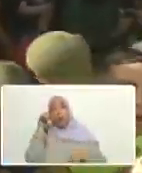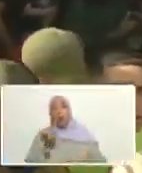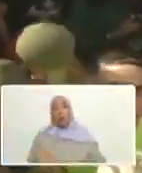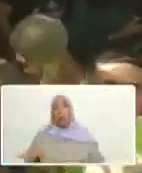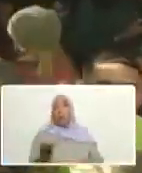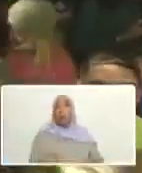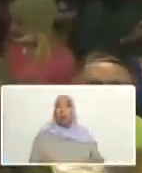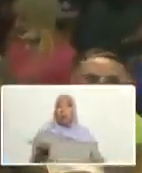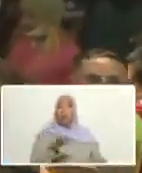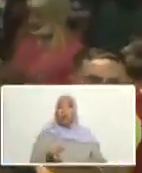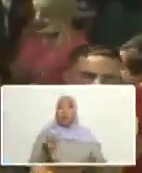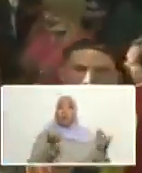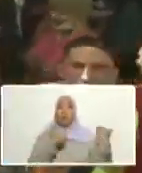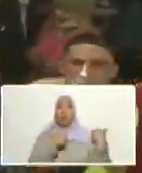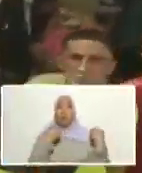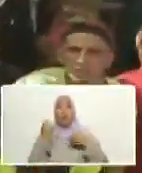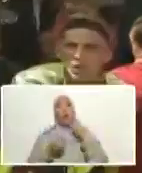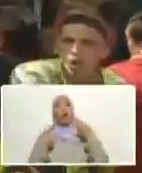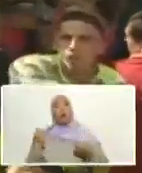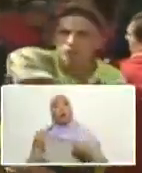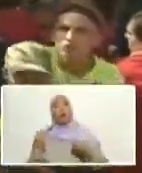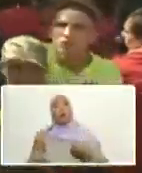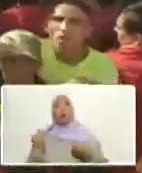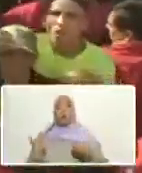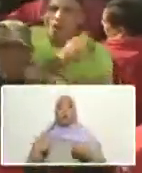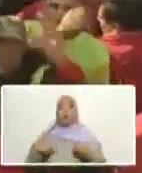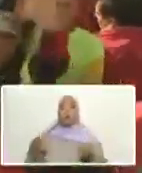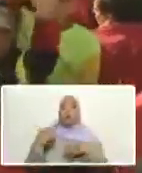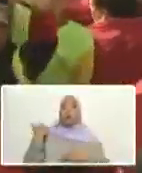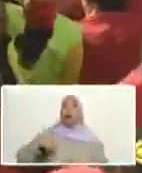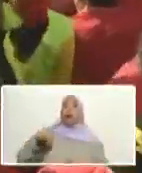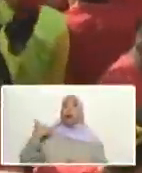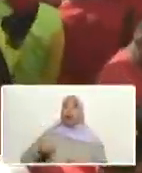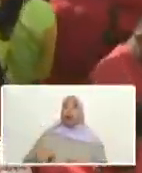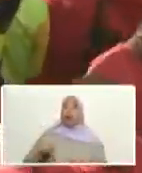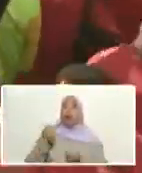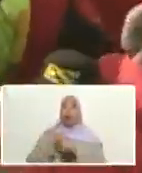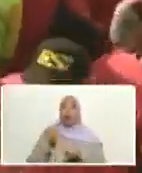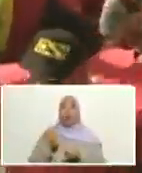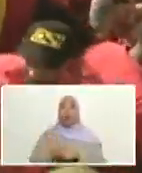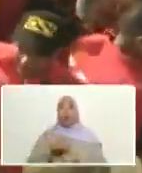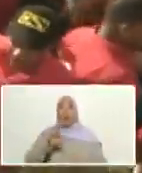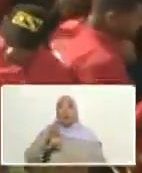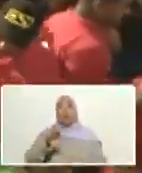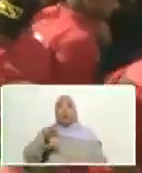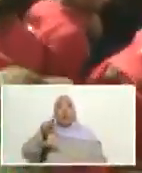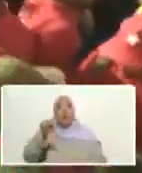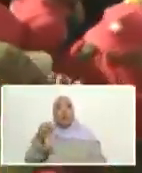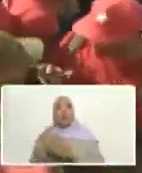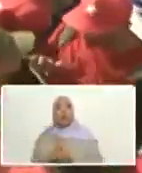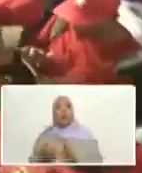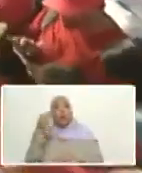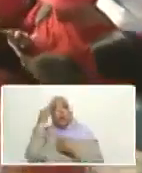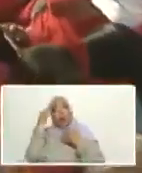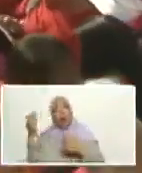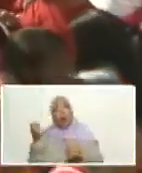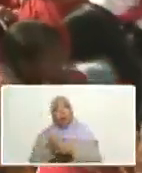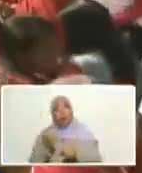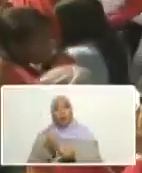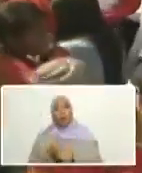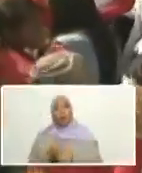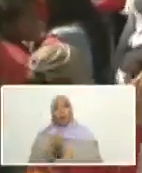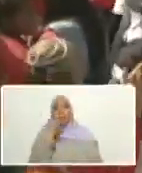la cumbre que se realizará en Buenos Aires, Argentina, la cumbre de la CELAC. Ha enviado un saludo, ha